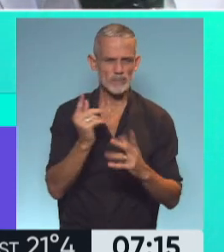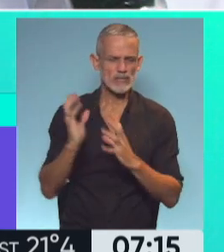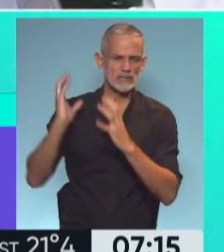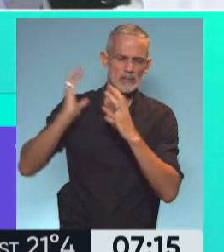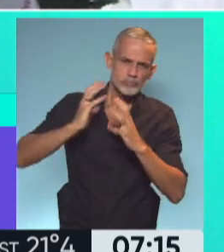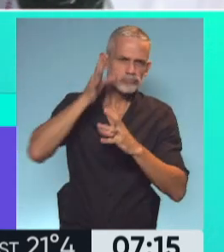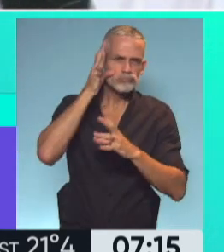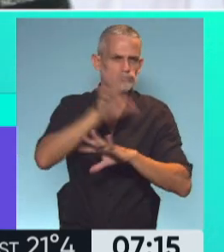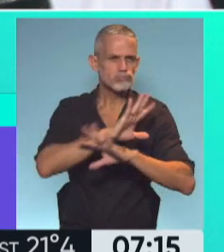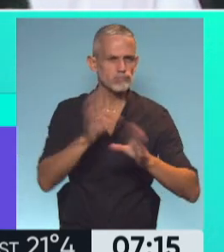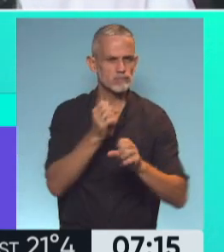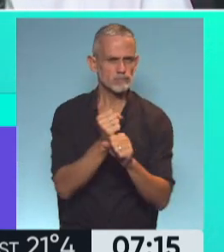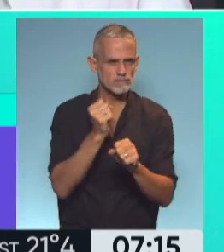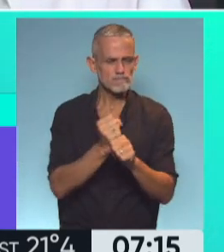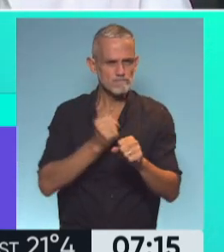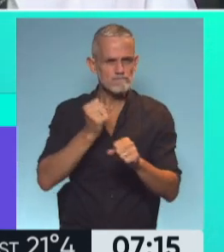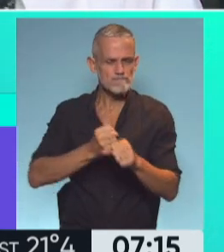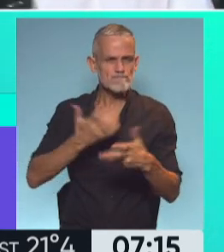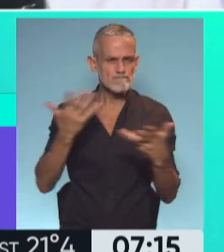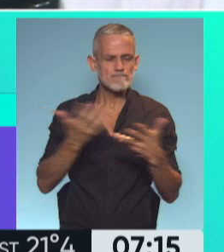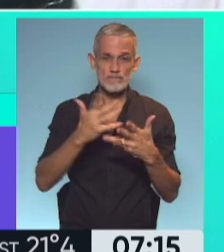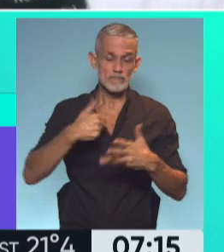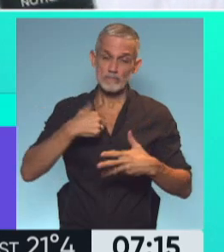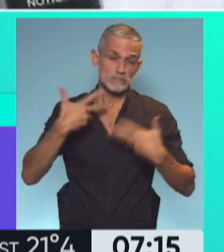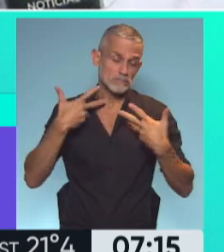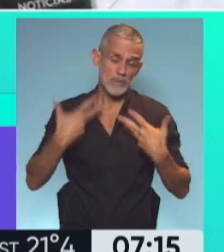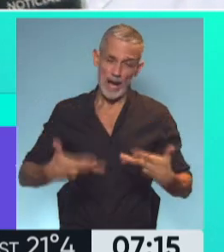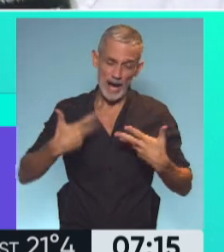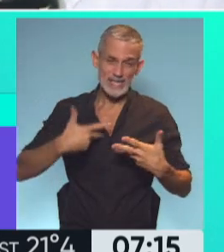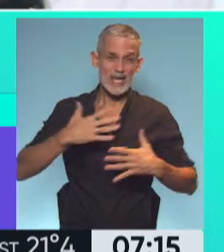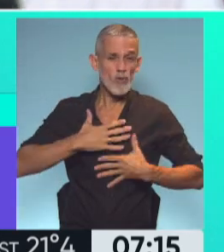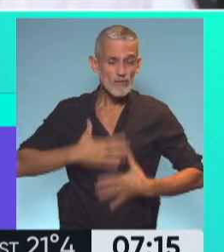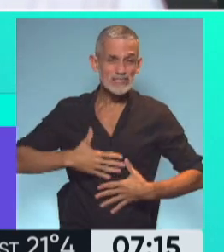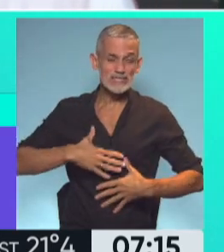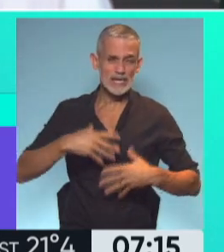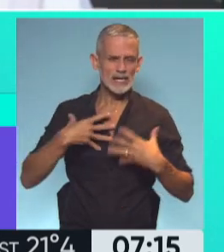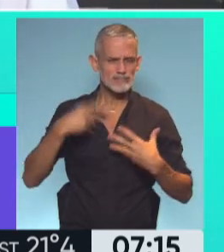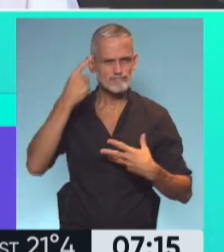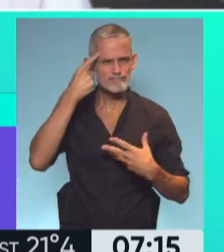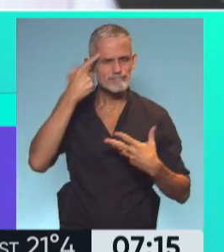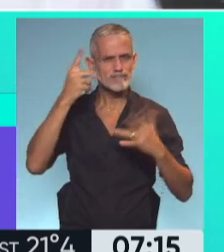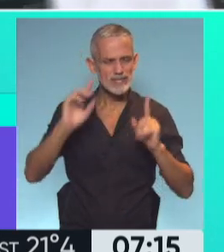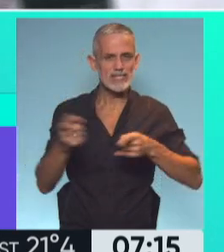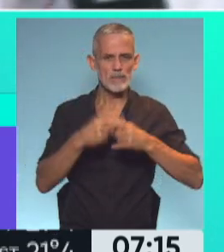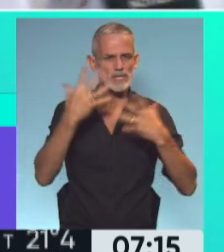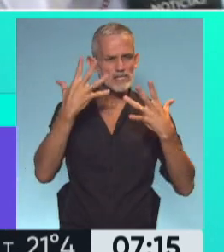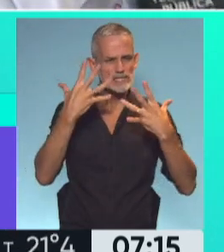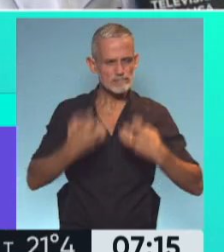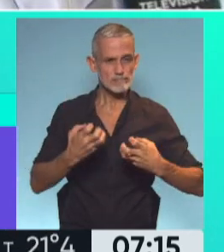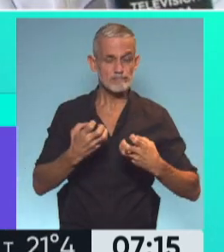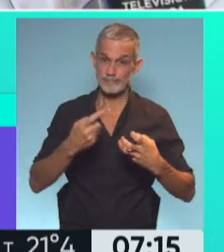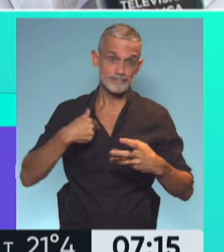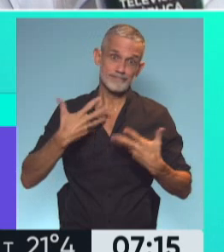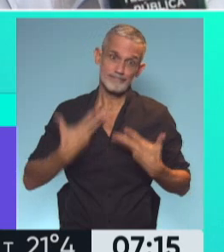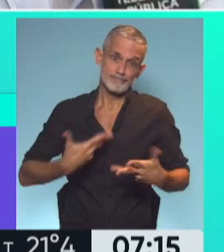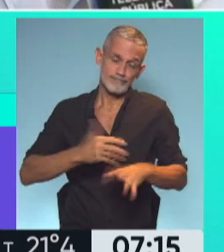de trabajo descomunal, estamos exhaustos física y anímicamente, y el resultado de todo esto es la